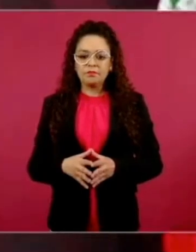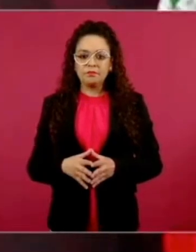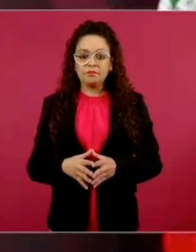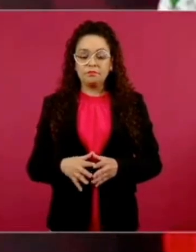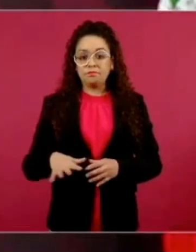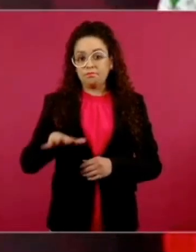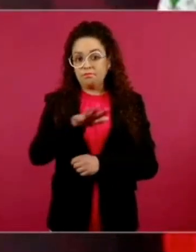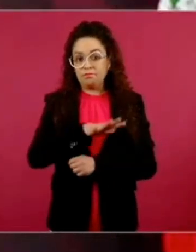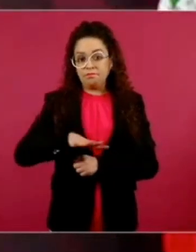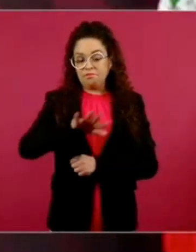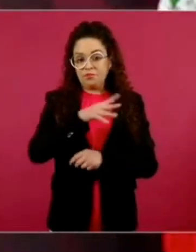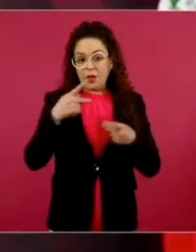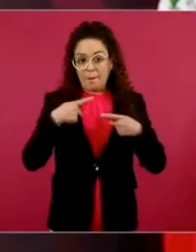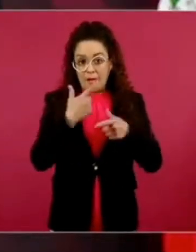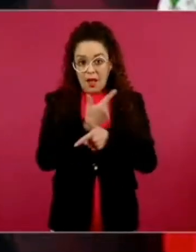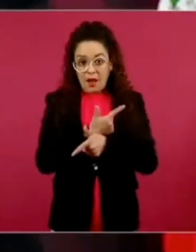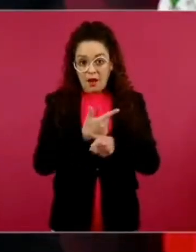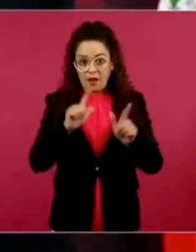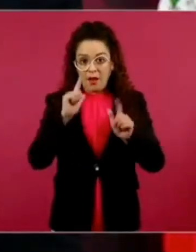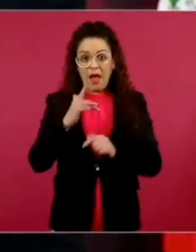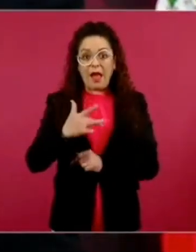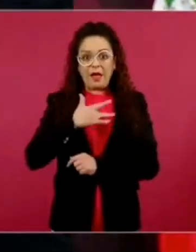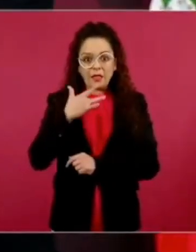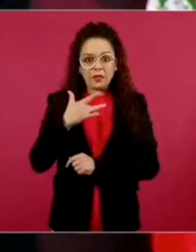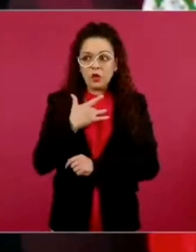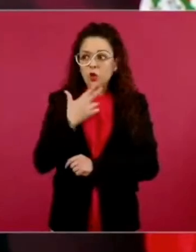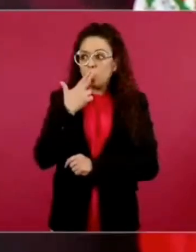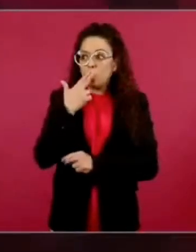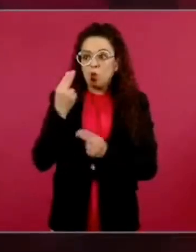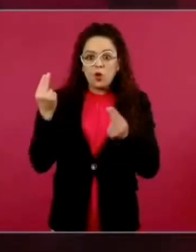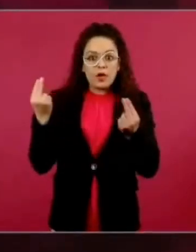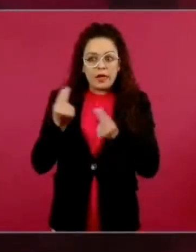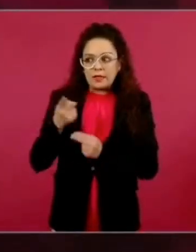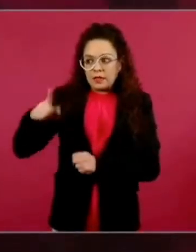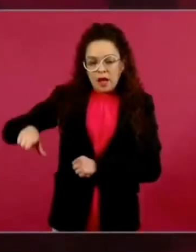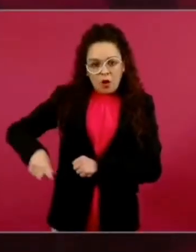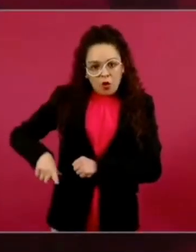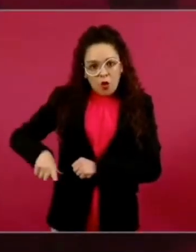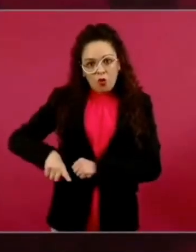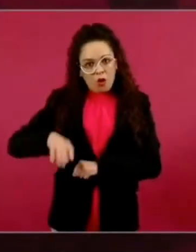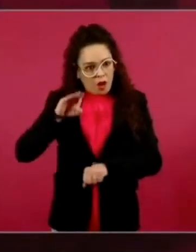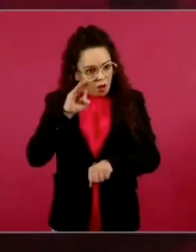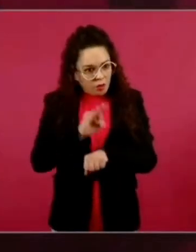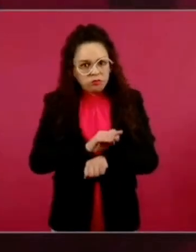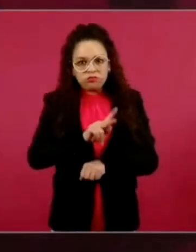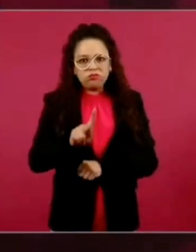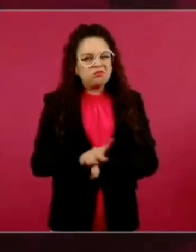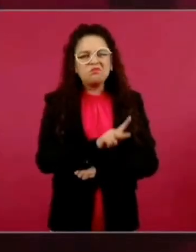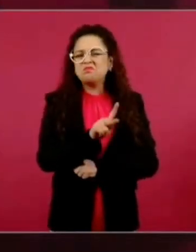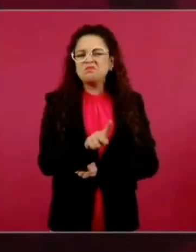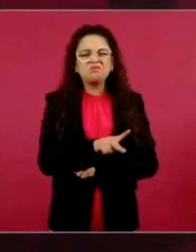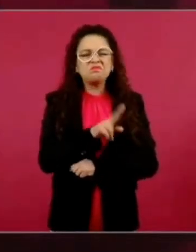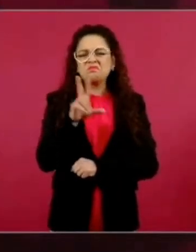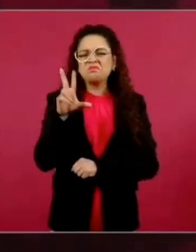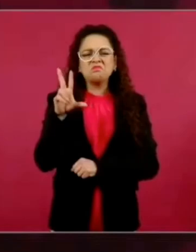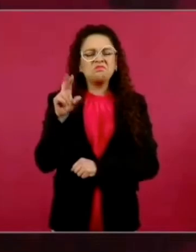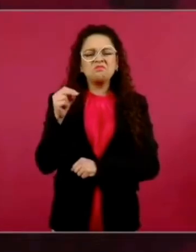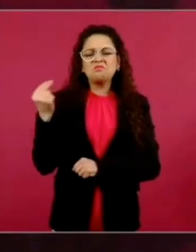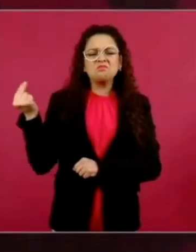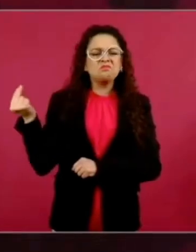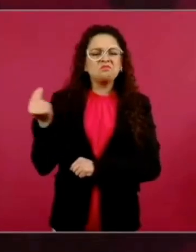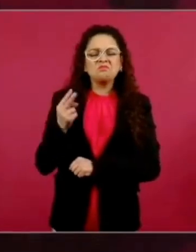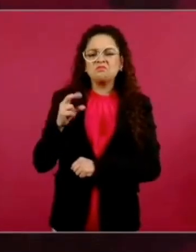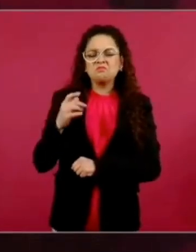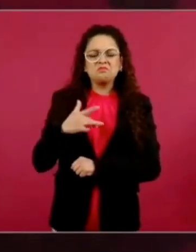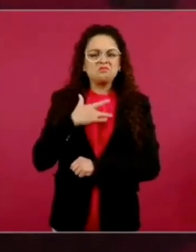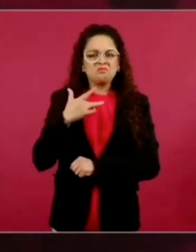relevante la intervención del gobierno en beneficio de los pobres, como sucedería, que esa es